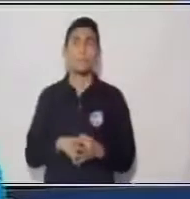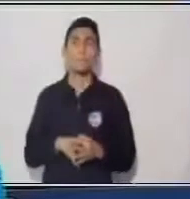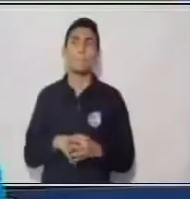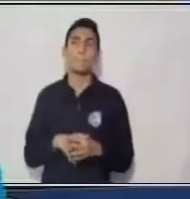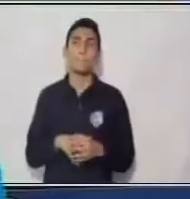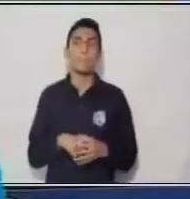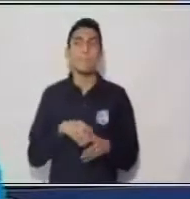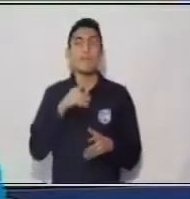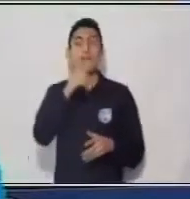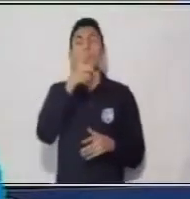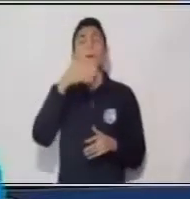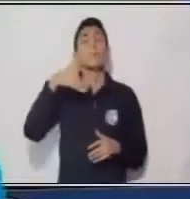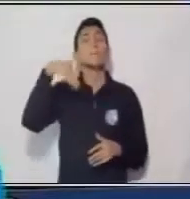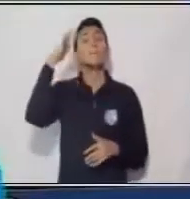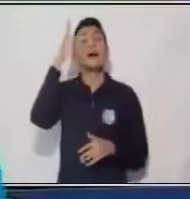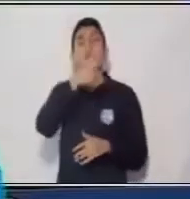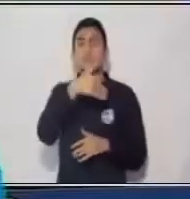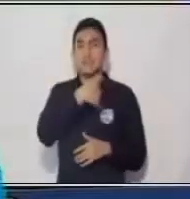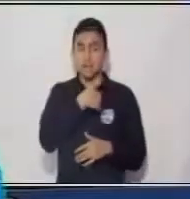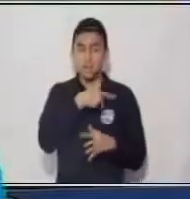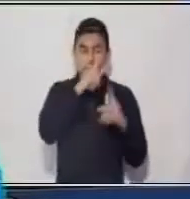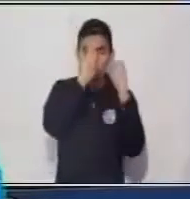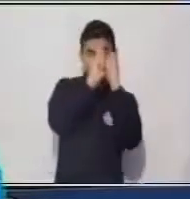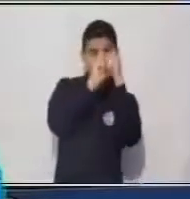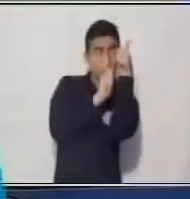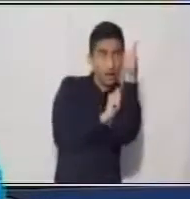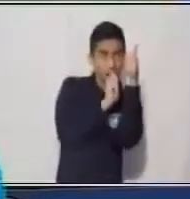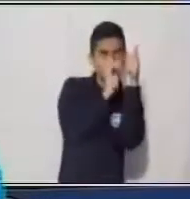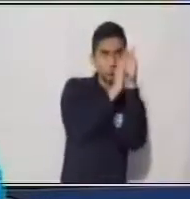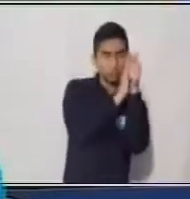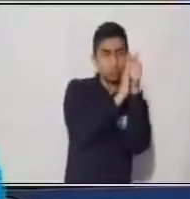lo que va a estar dado desde el punto A